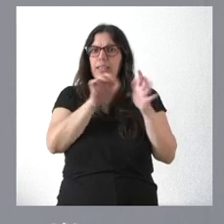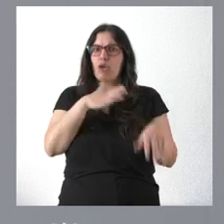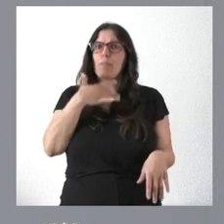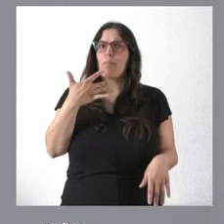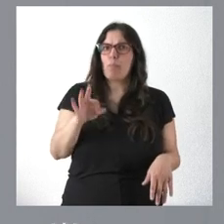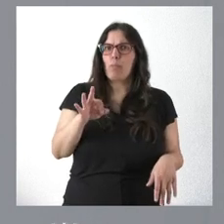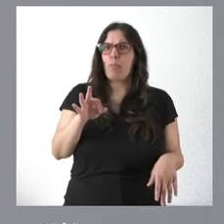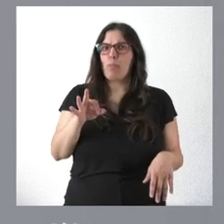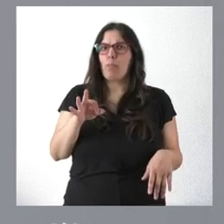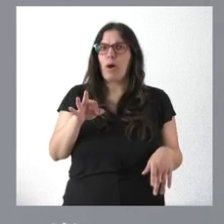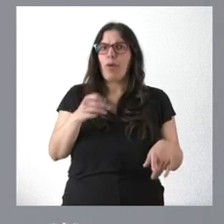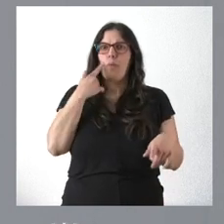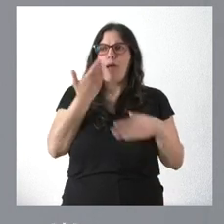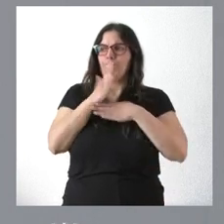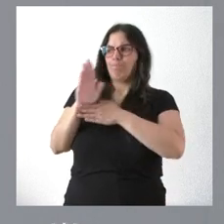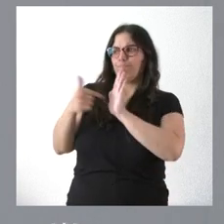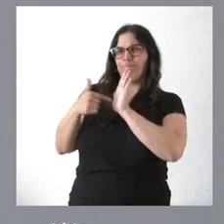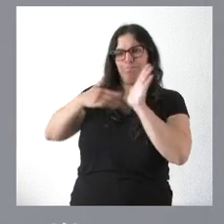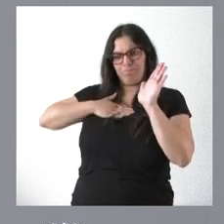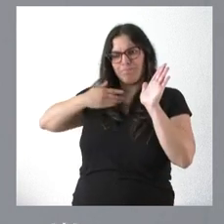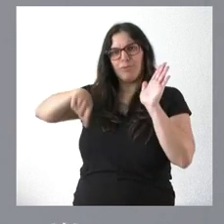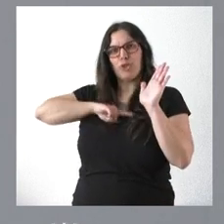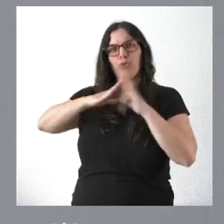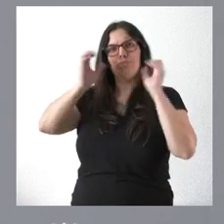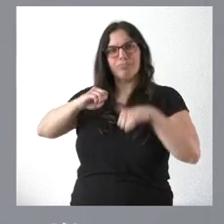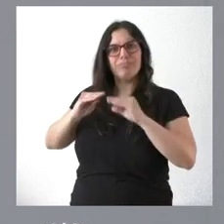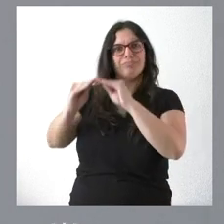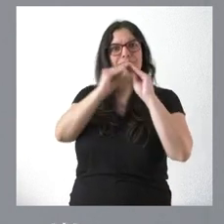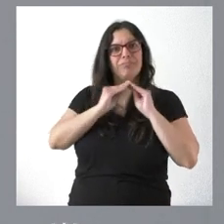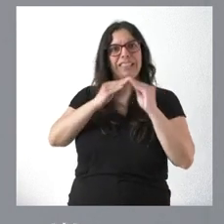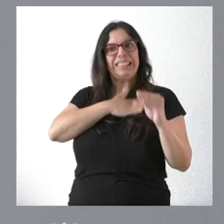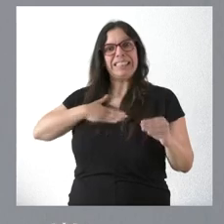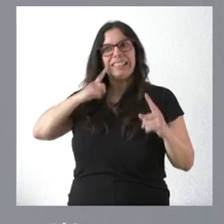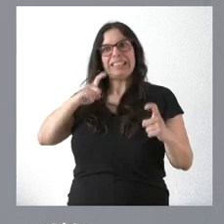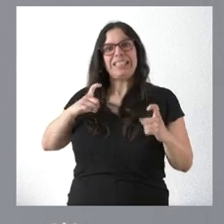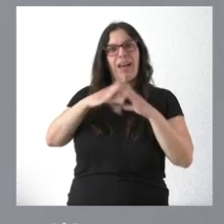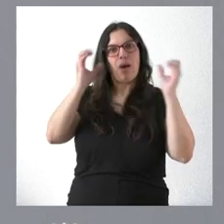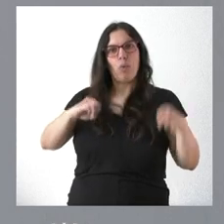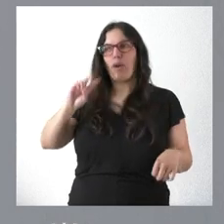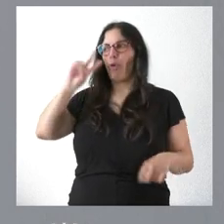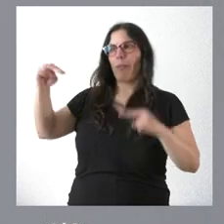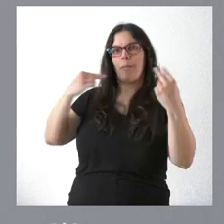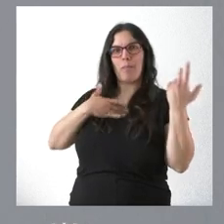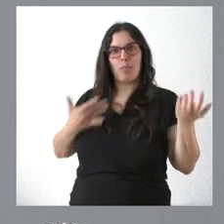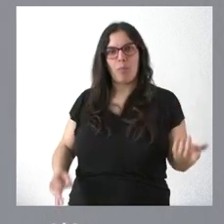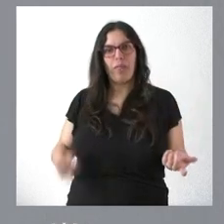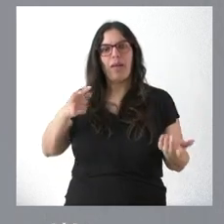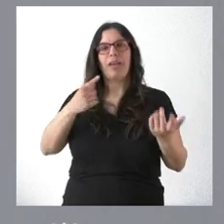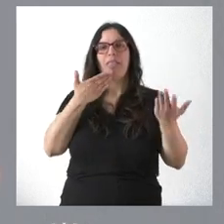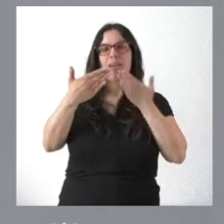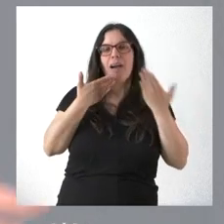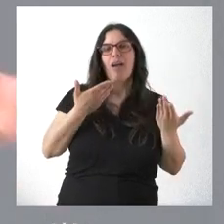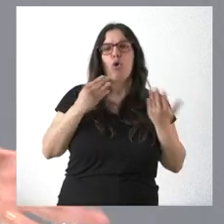al conjunto nacional como comunidad autónoma, esta voluntad de intentar buscar acuerdos, el diálogo, la unanimidad en muchos temas de